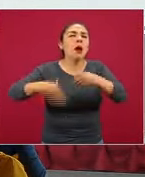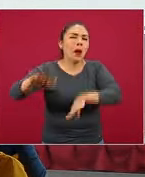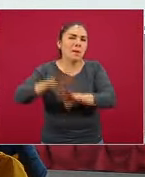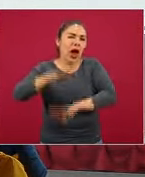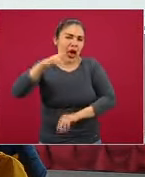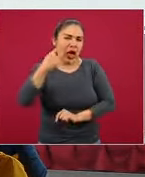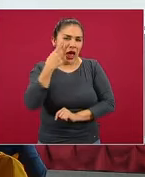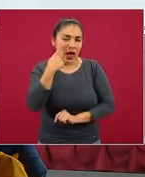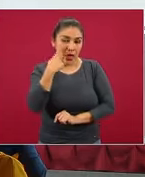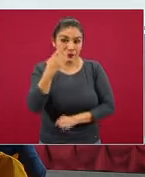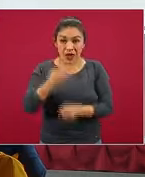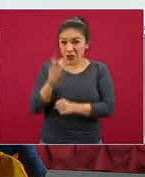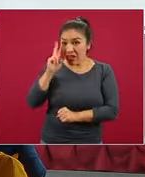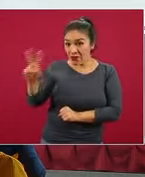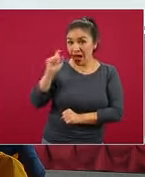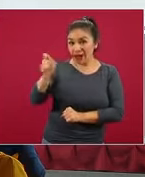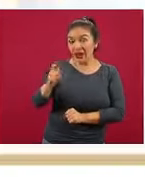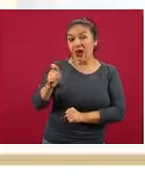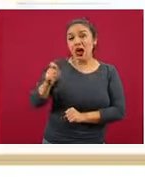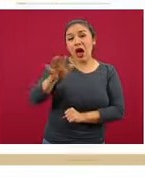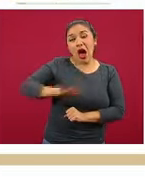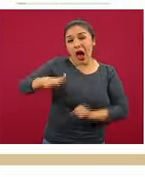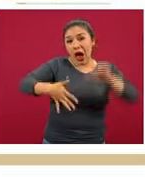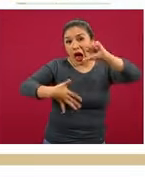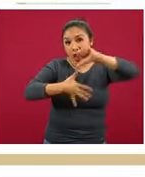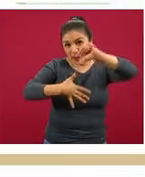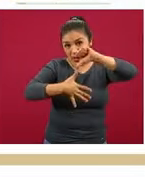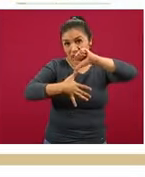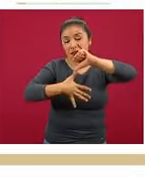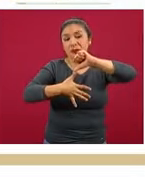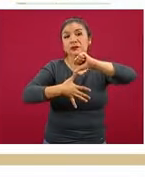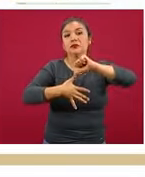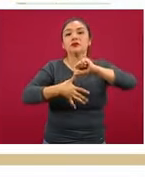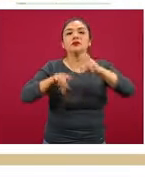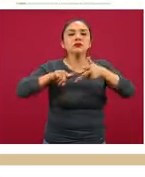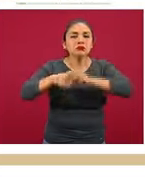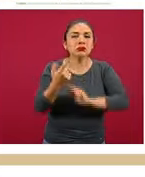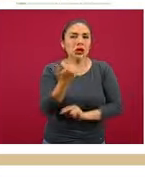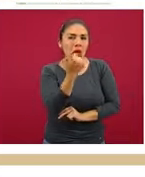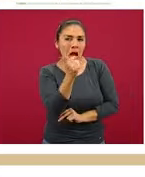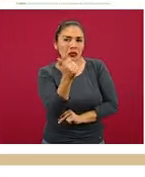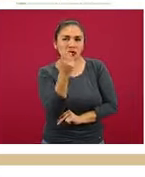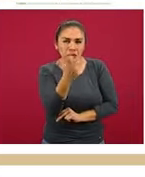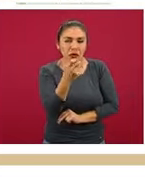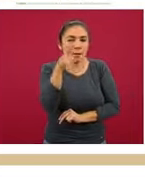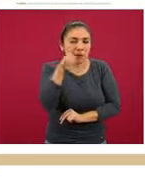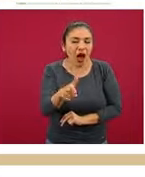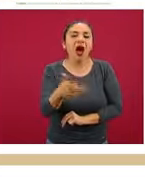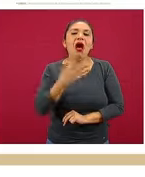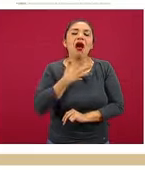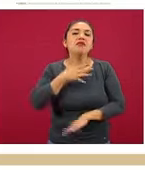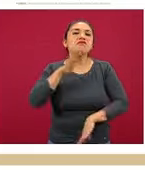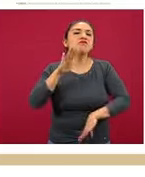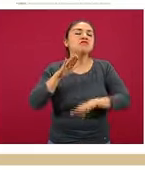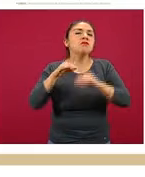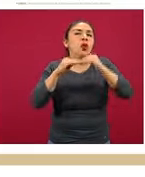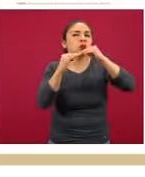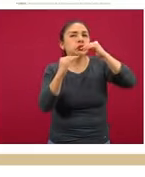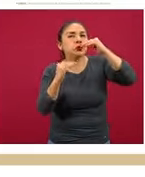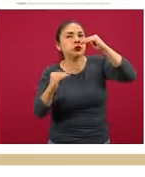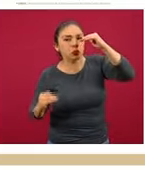Entonces, lo que vemos precisamente en América del Sur y ya desde iniciado agosto es más bien una tendencia descendente